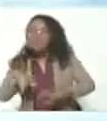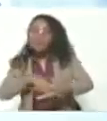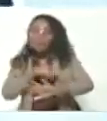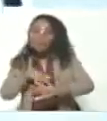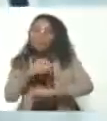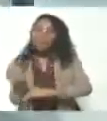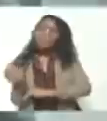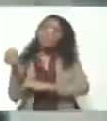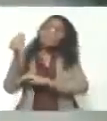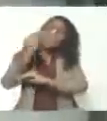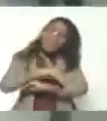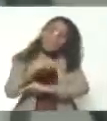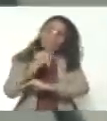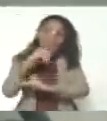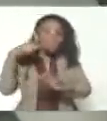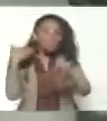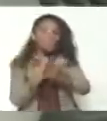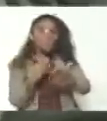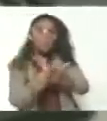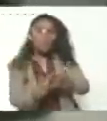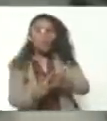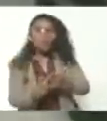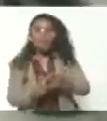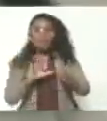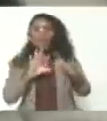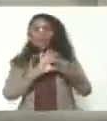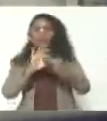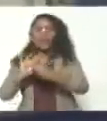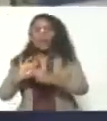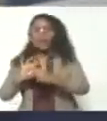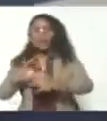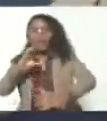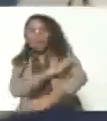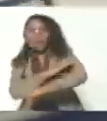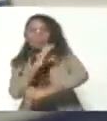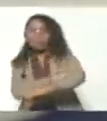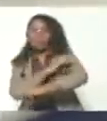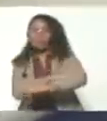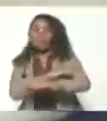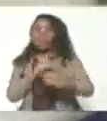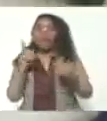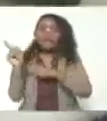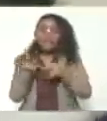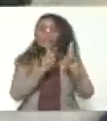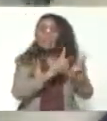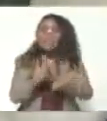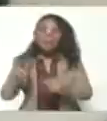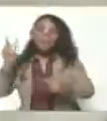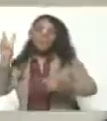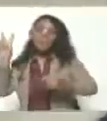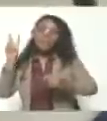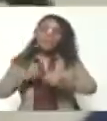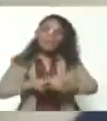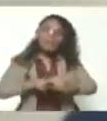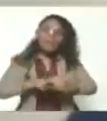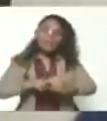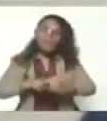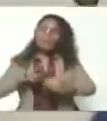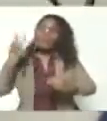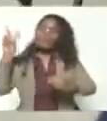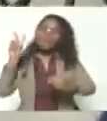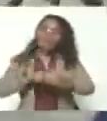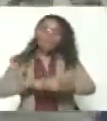más elementos y más pruebas de la articulación de la ultraderecha golpista con este plan de